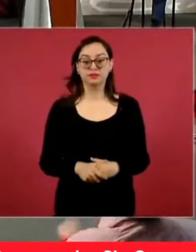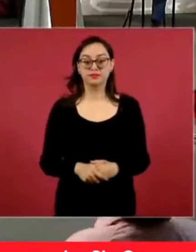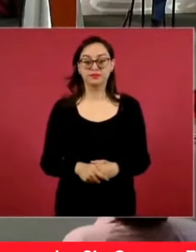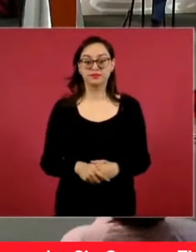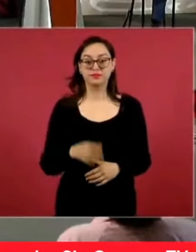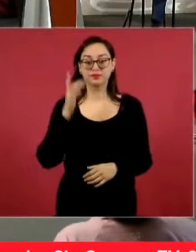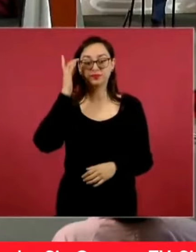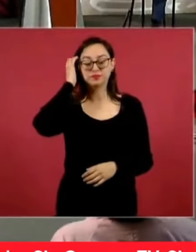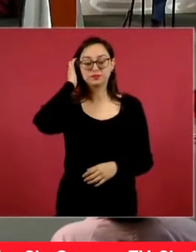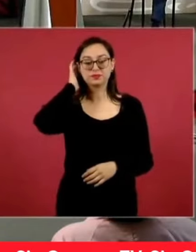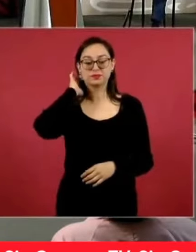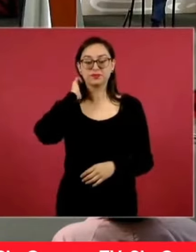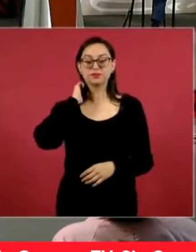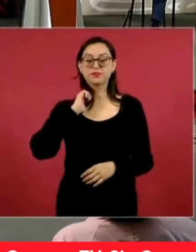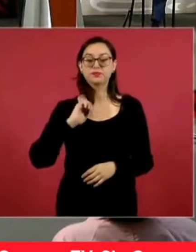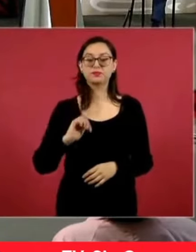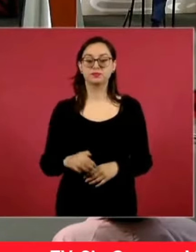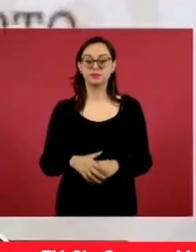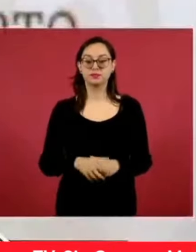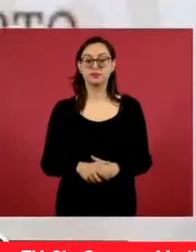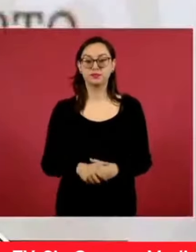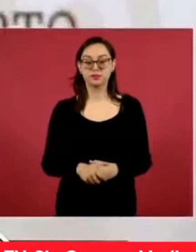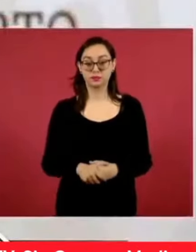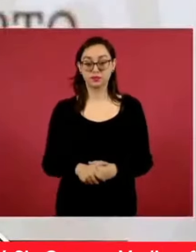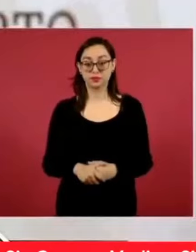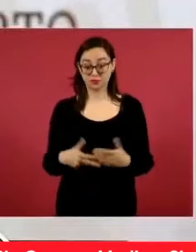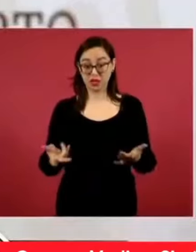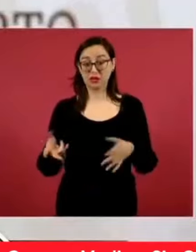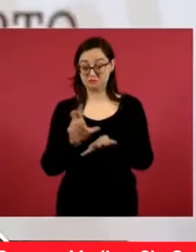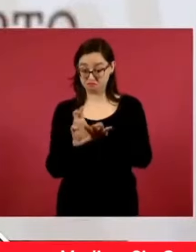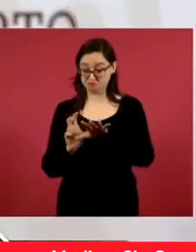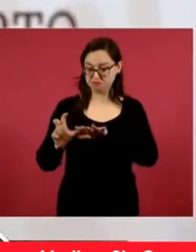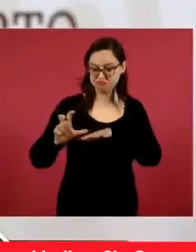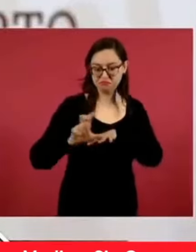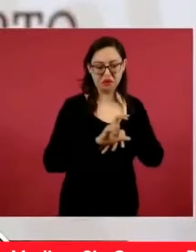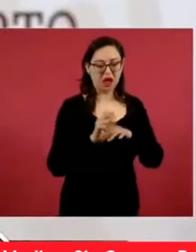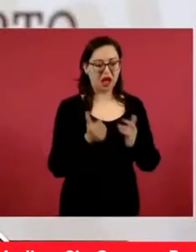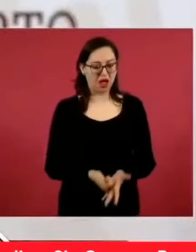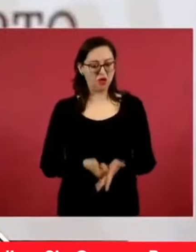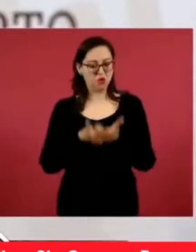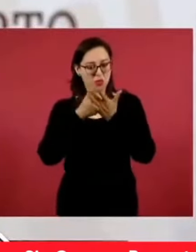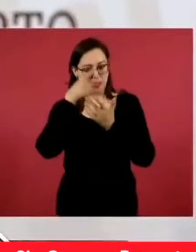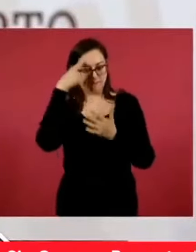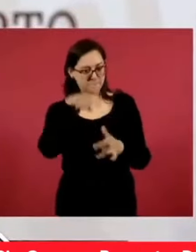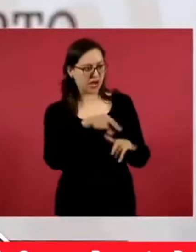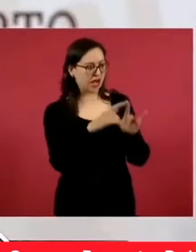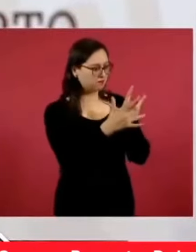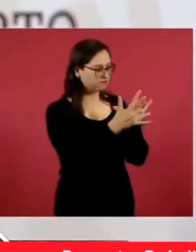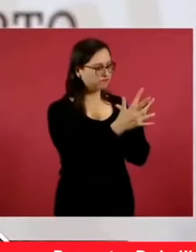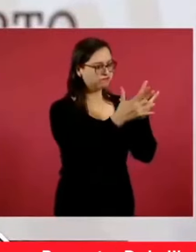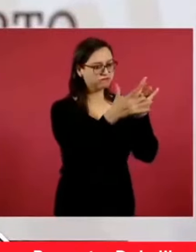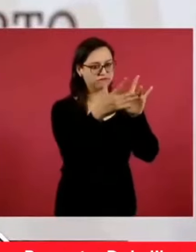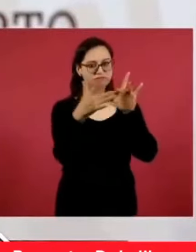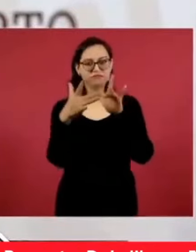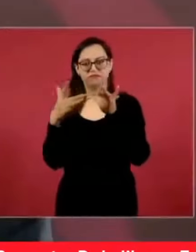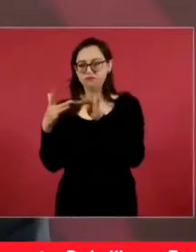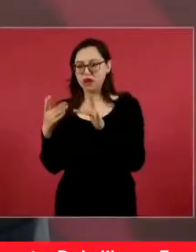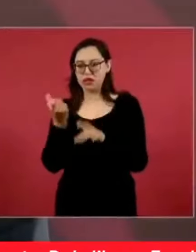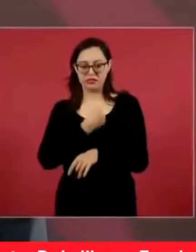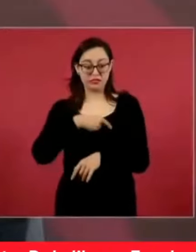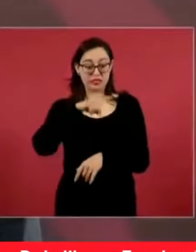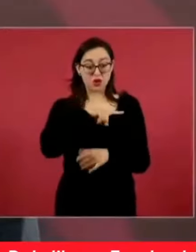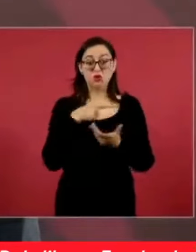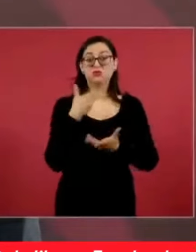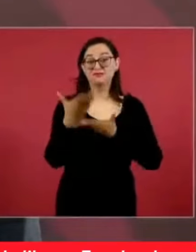Esta misma conectividad que ofrece el Jaguar Rodante nos ha permitido facilitar el acceso a servicios de salud,